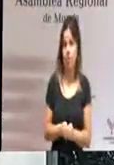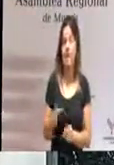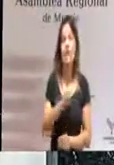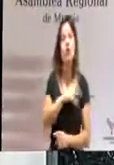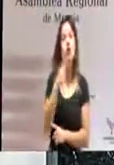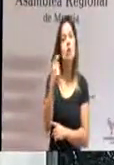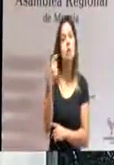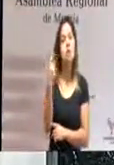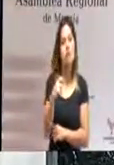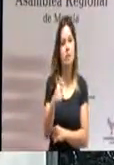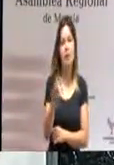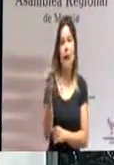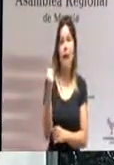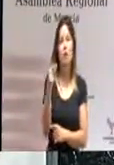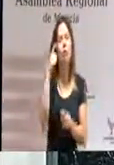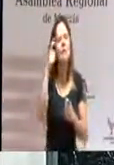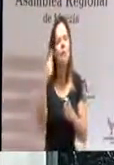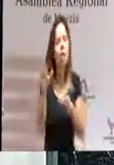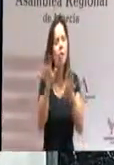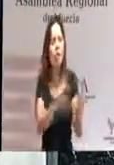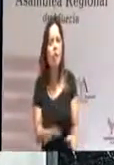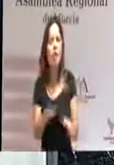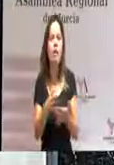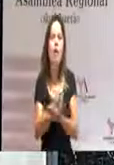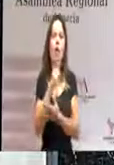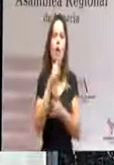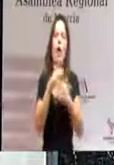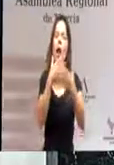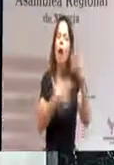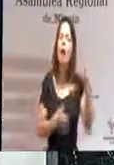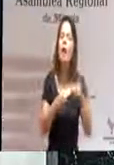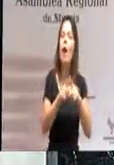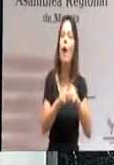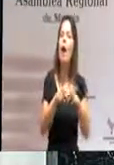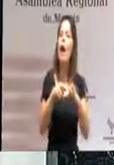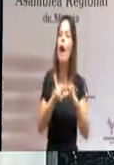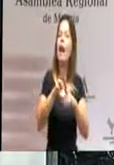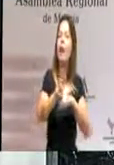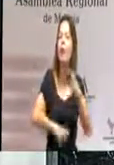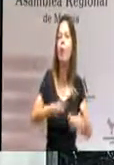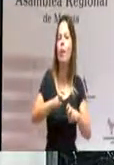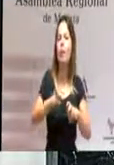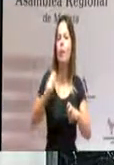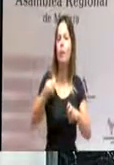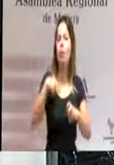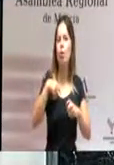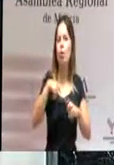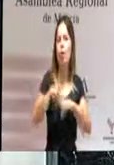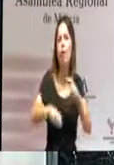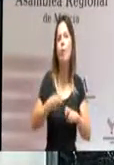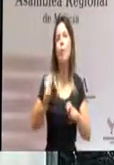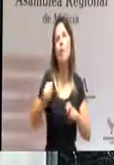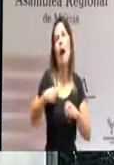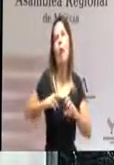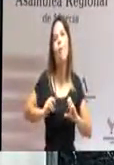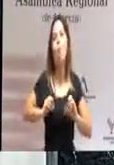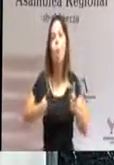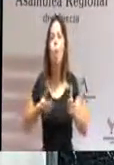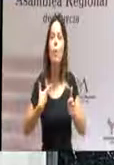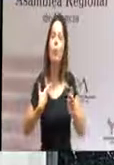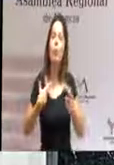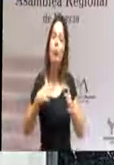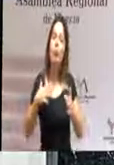Sánchez, ayer intentó vendernos a todos que el relato de la recuperación, que esa recuperación está empezando, pero nunca